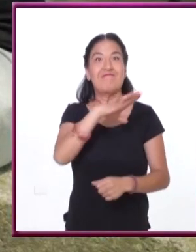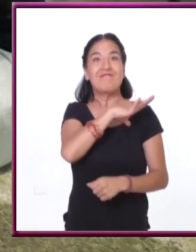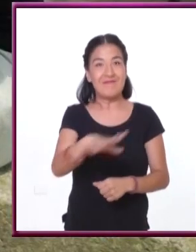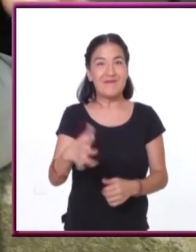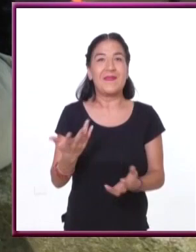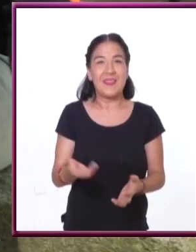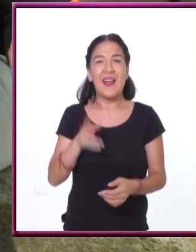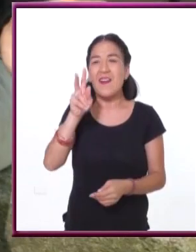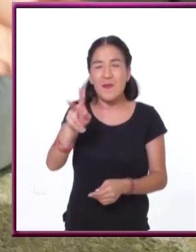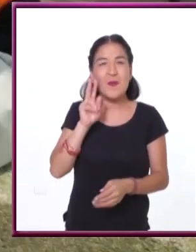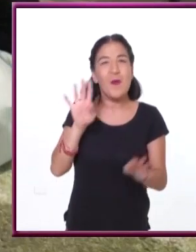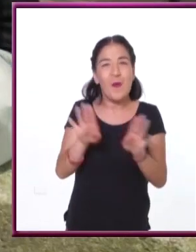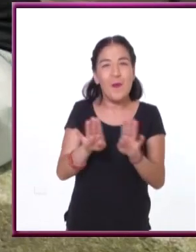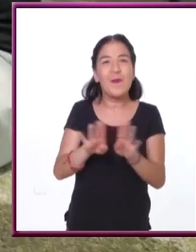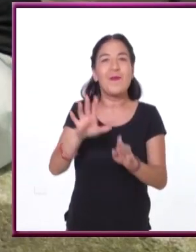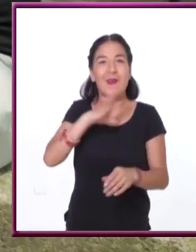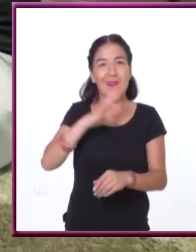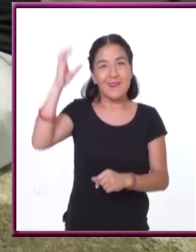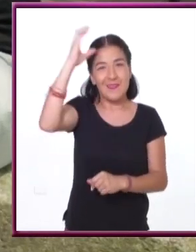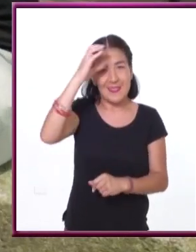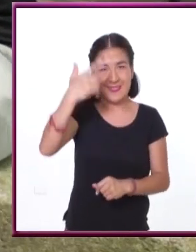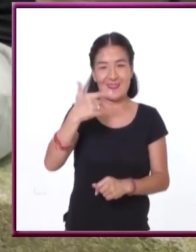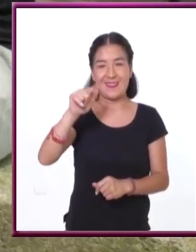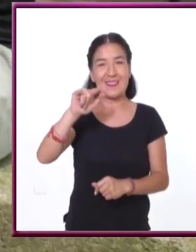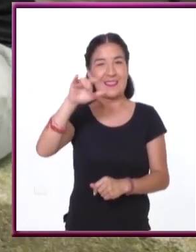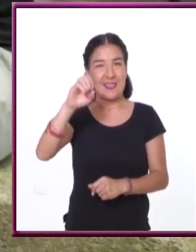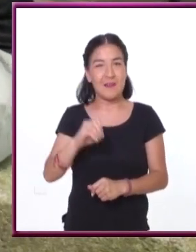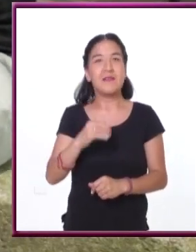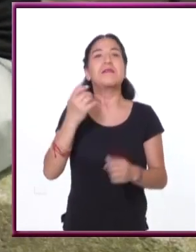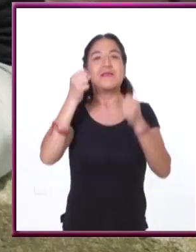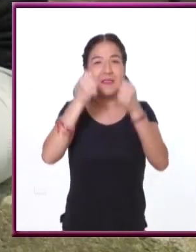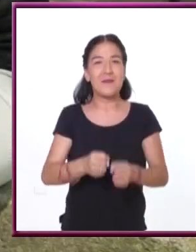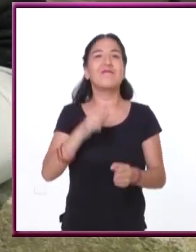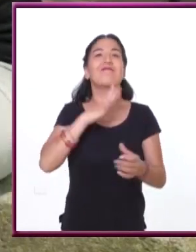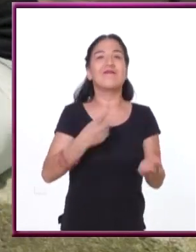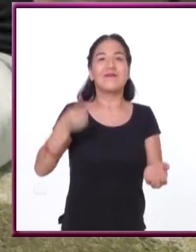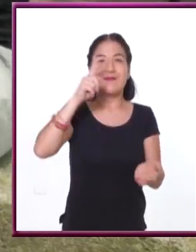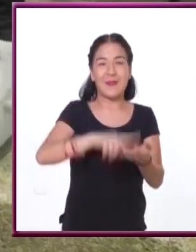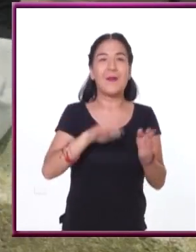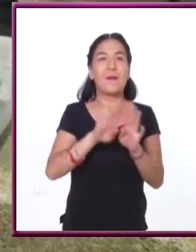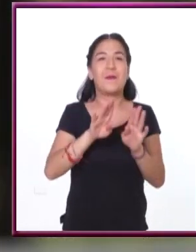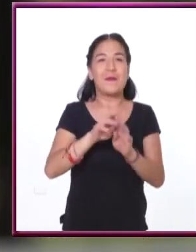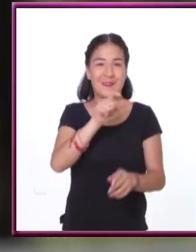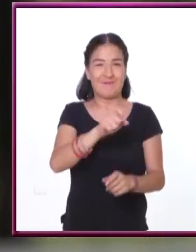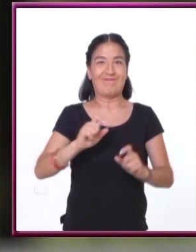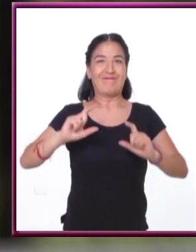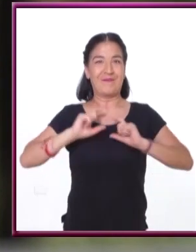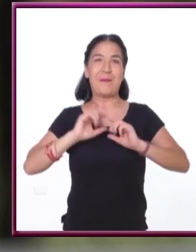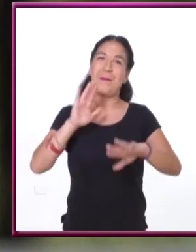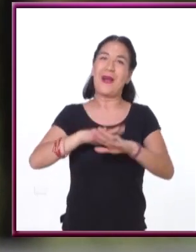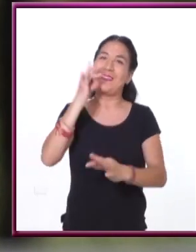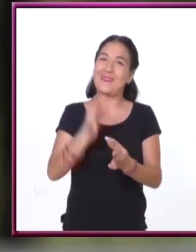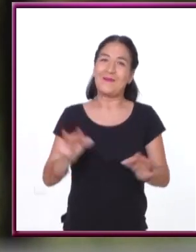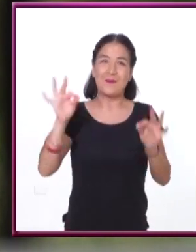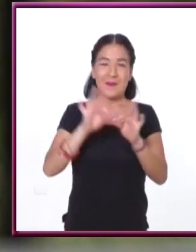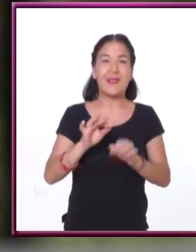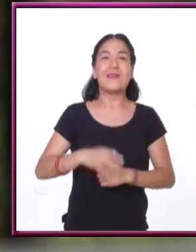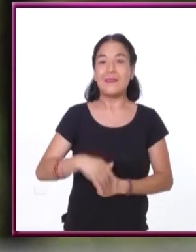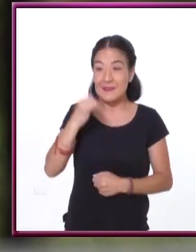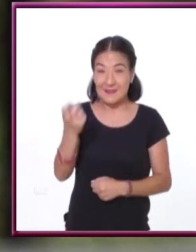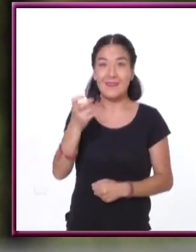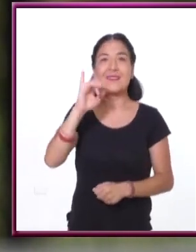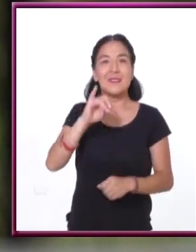Impresionante, ¿no? Si existieran las Olimpiadas de la Ciencia, Galileo seguro estaría entre los principales medallistas. Elemental, sin duda